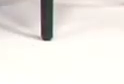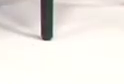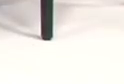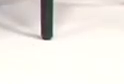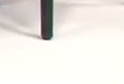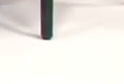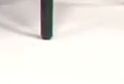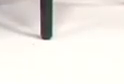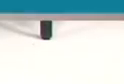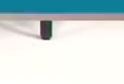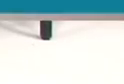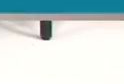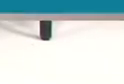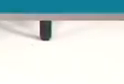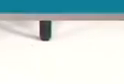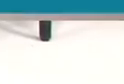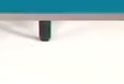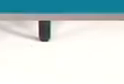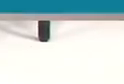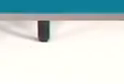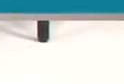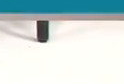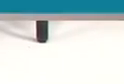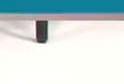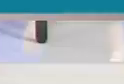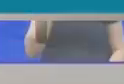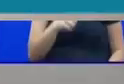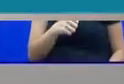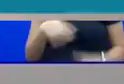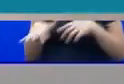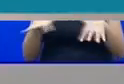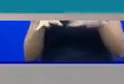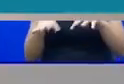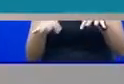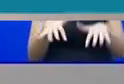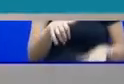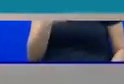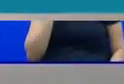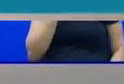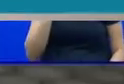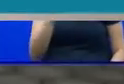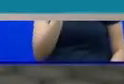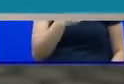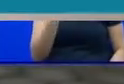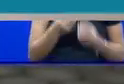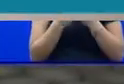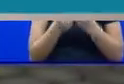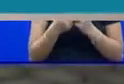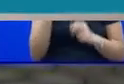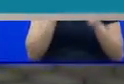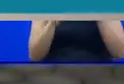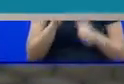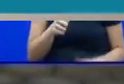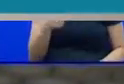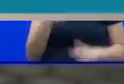que ver con lo que sucedió en Indonesia y este terremoto devastador, sin lugar a dudas. Ya ha dejado más